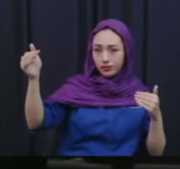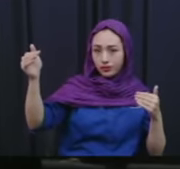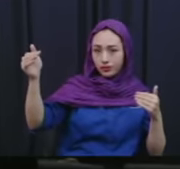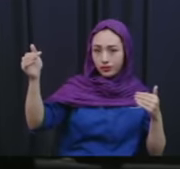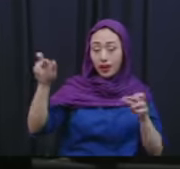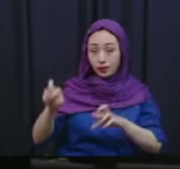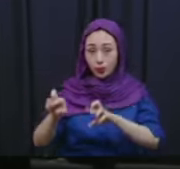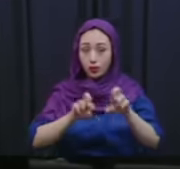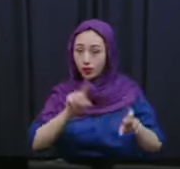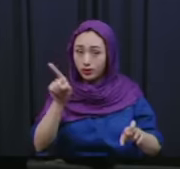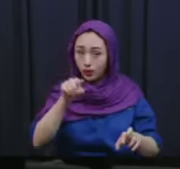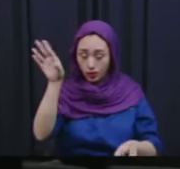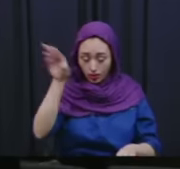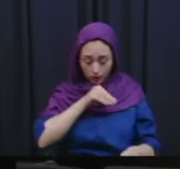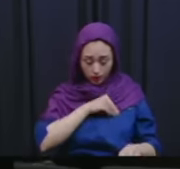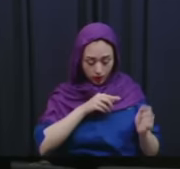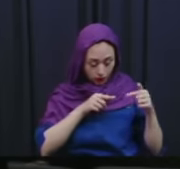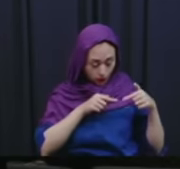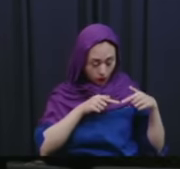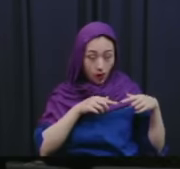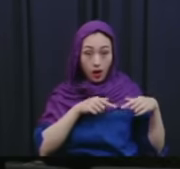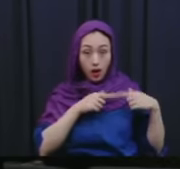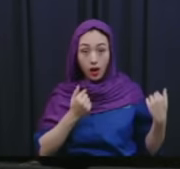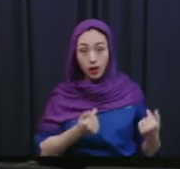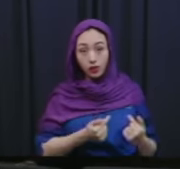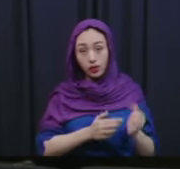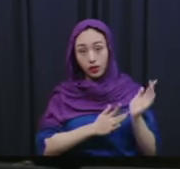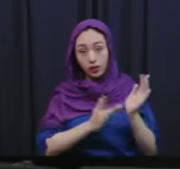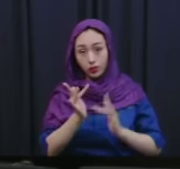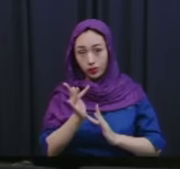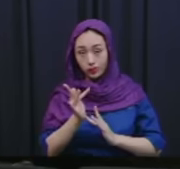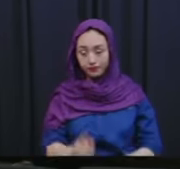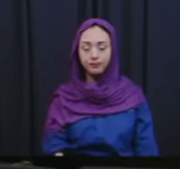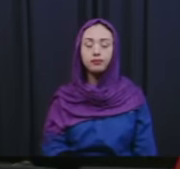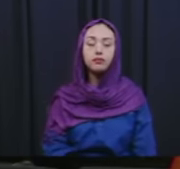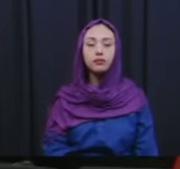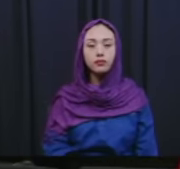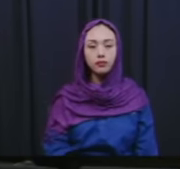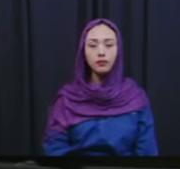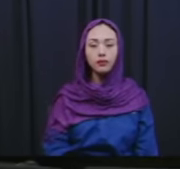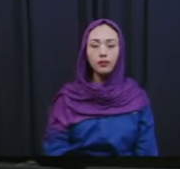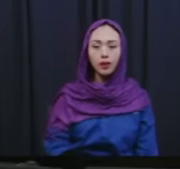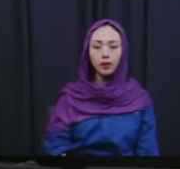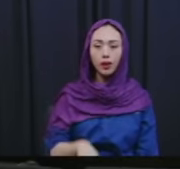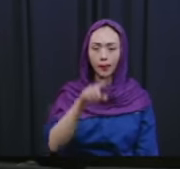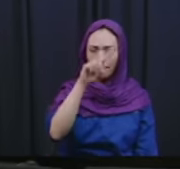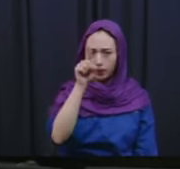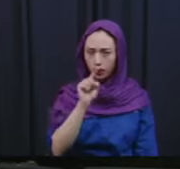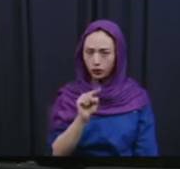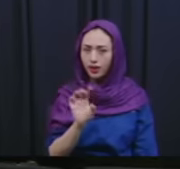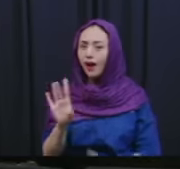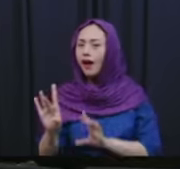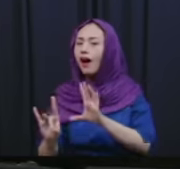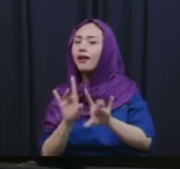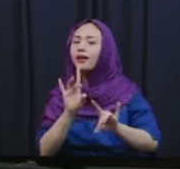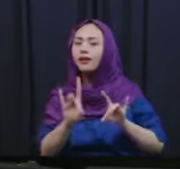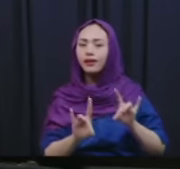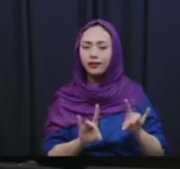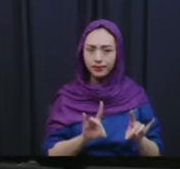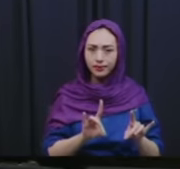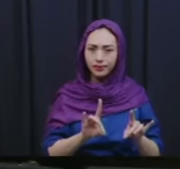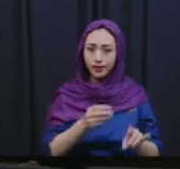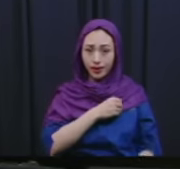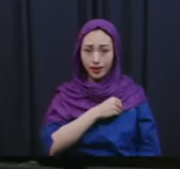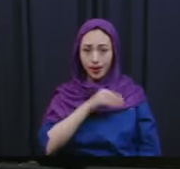al Señor hay alguien aquí que quiera recibir al Señor Jesucristo como su Señor y Salvador es su